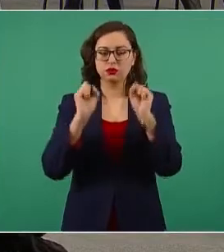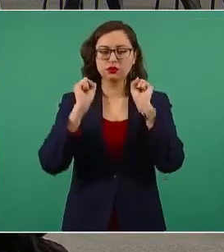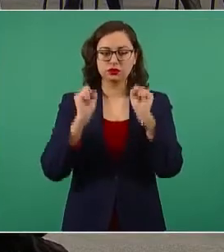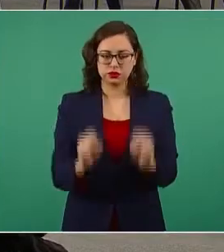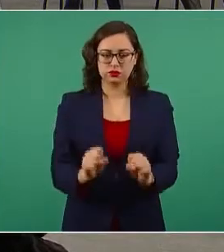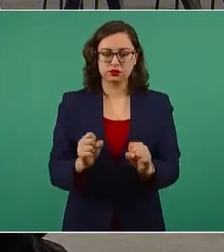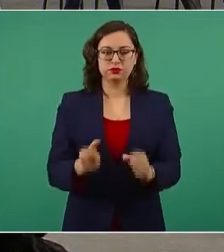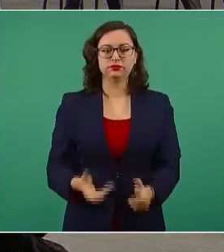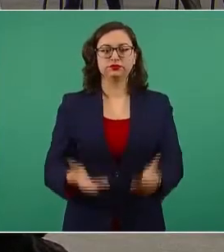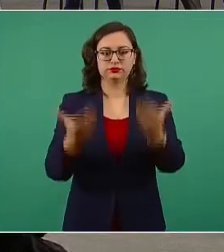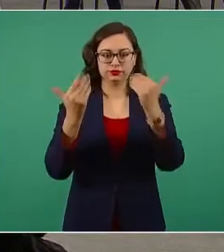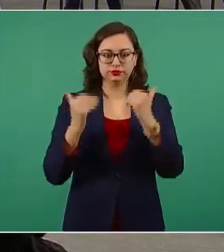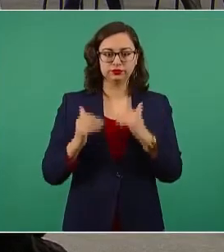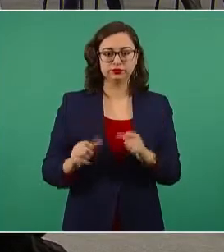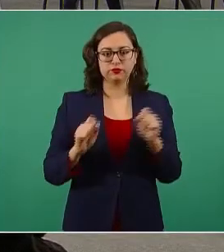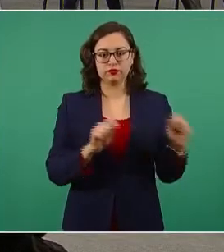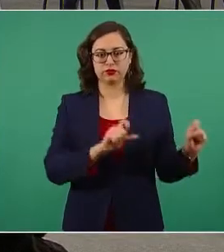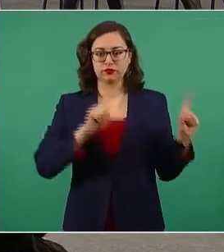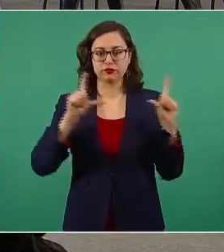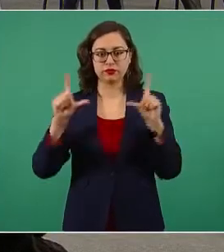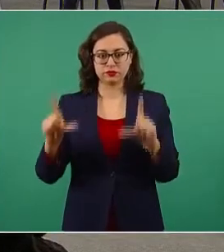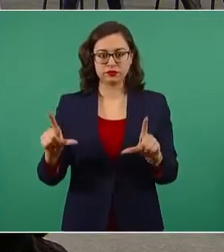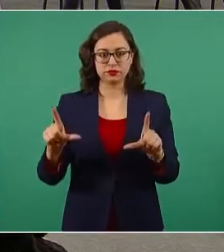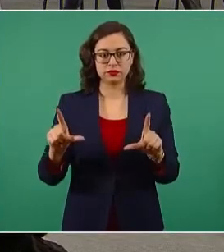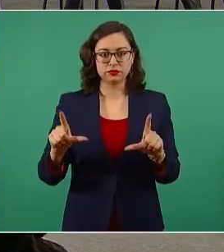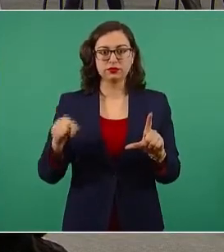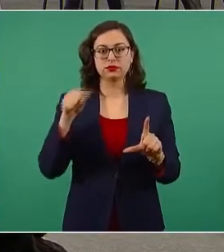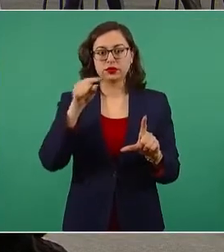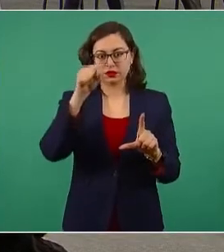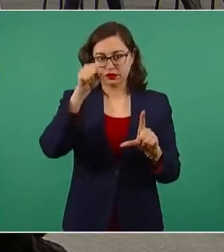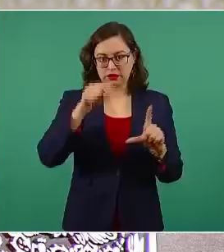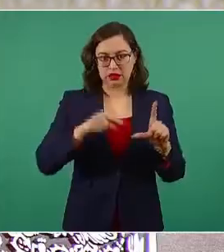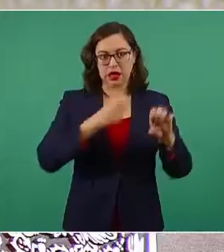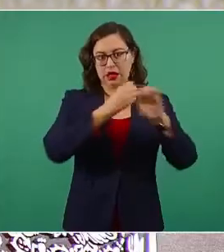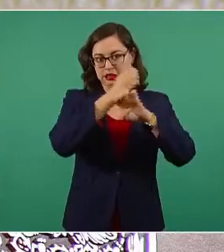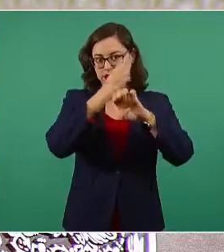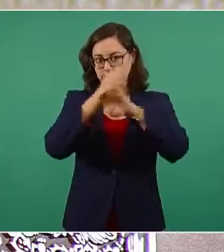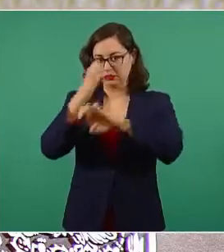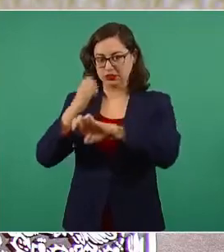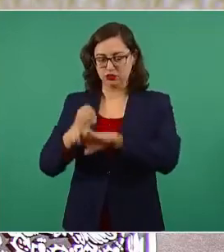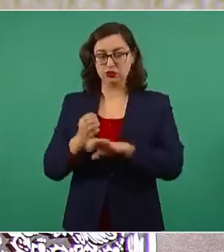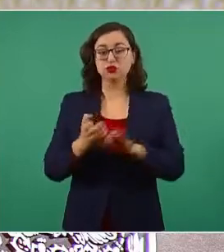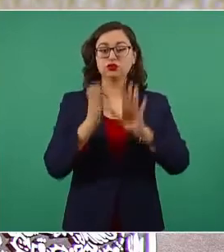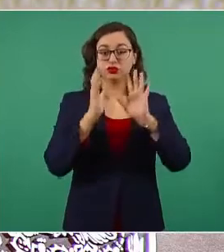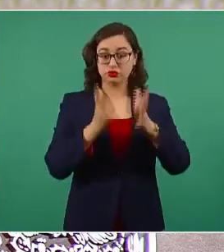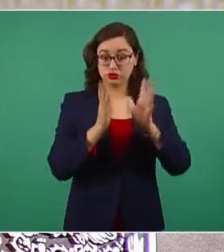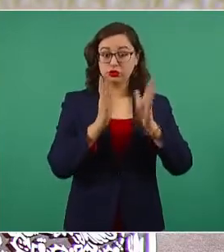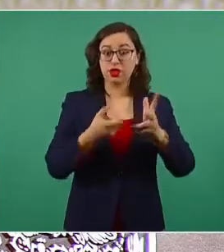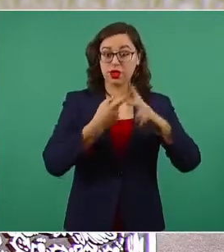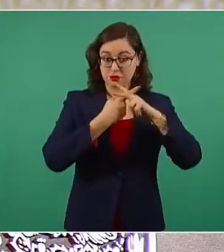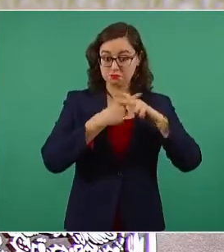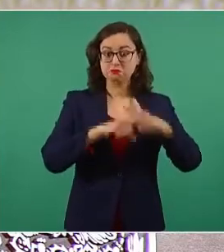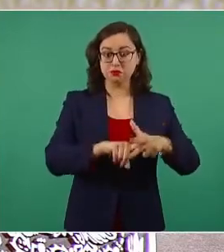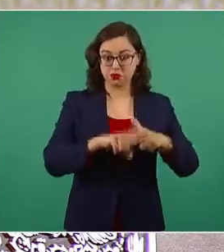siguiente tenemos un cuadro en donde efectivamente están los estados que ya precisamente están con ese regreso a clases,